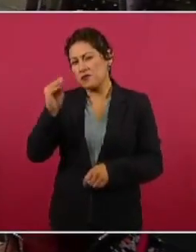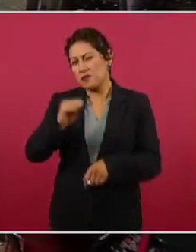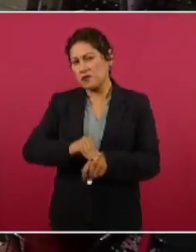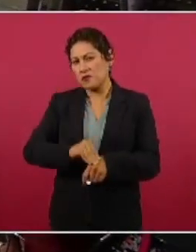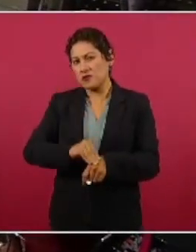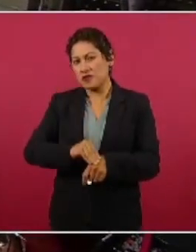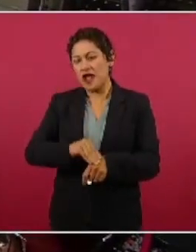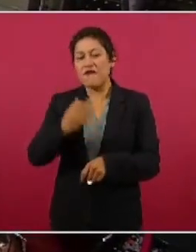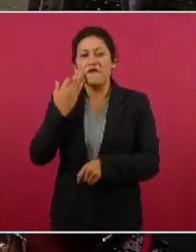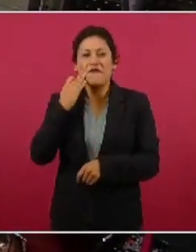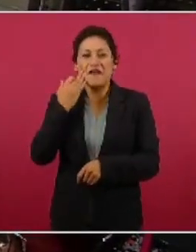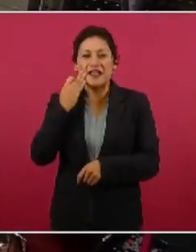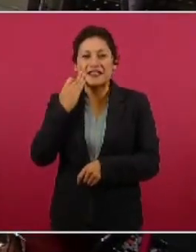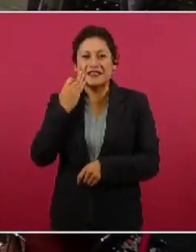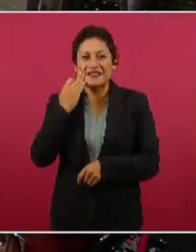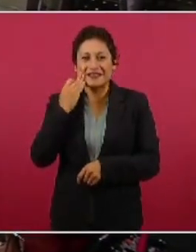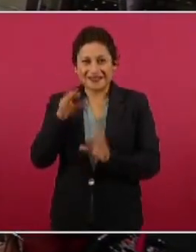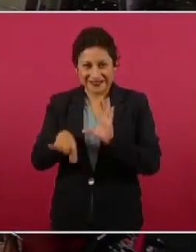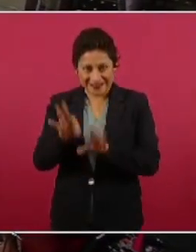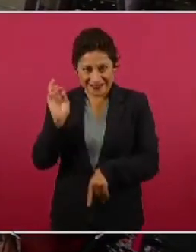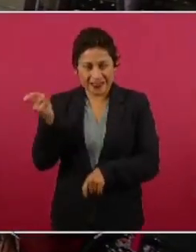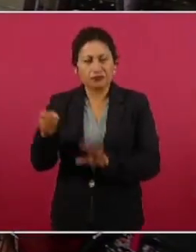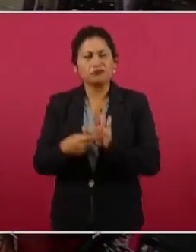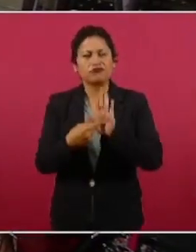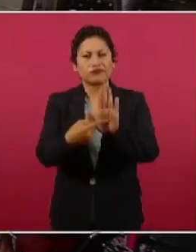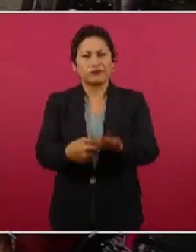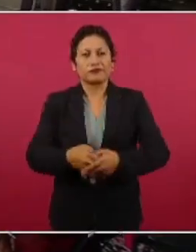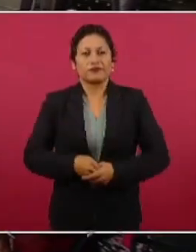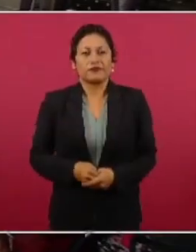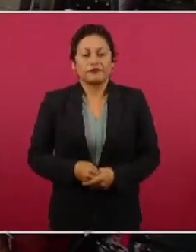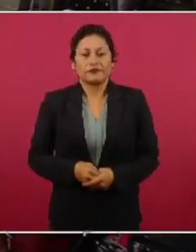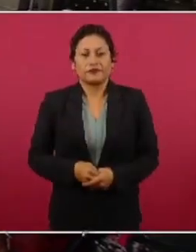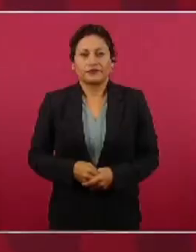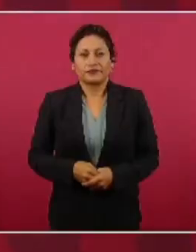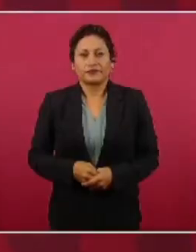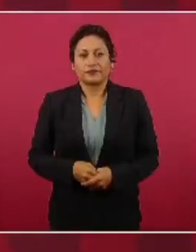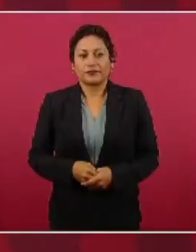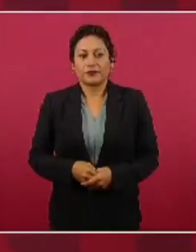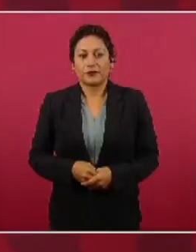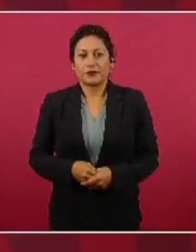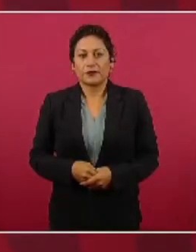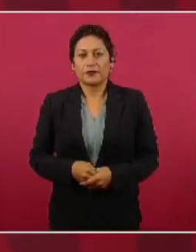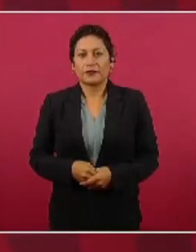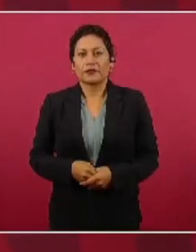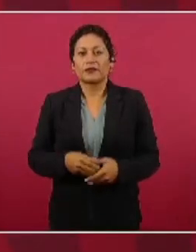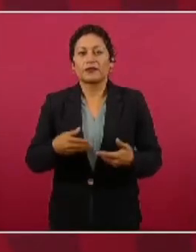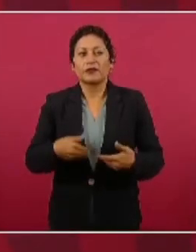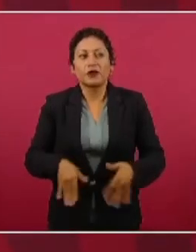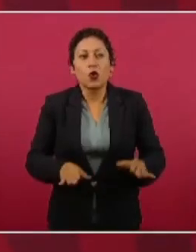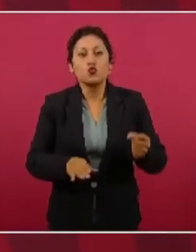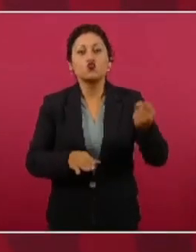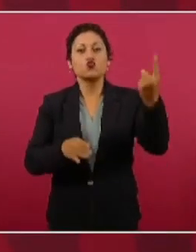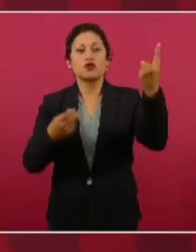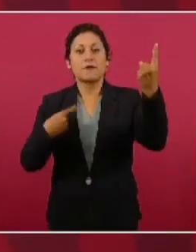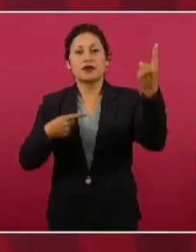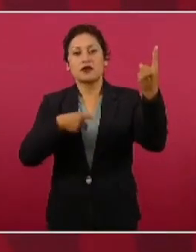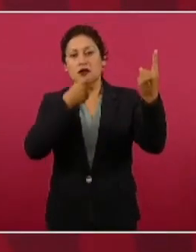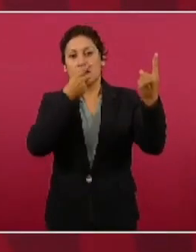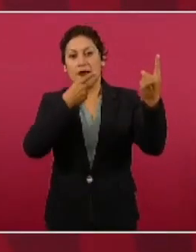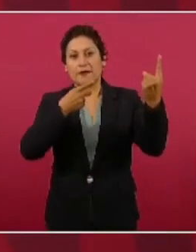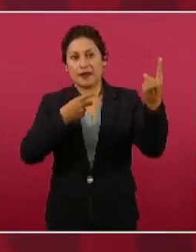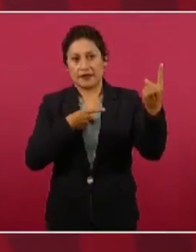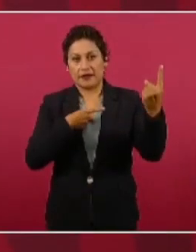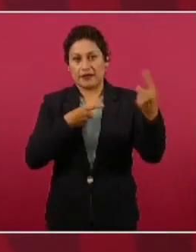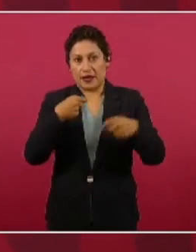El Face dice que estaba yo más pequeño, estoy más pequeño que Francisco I.